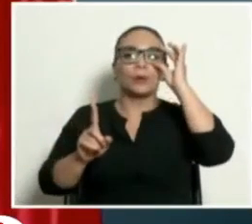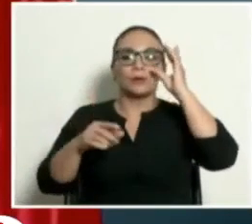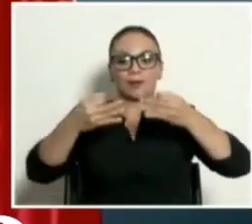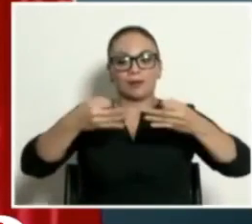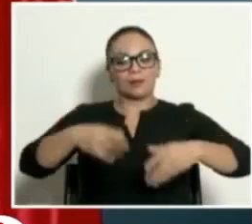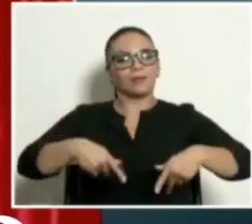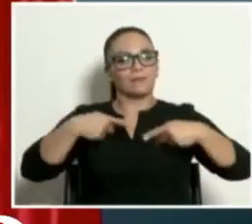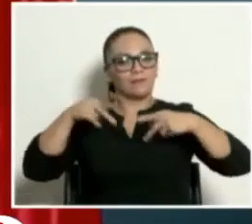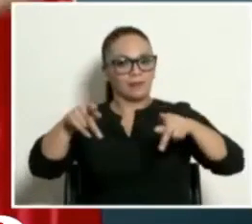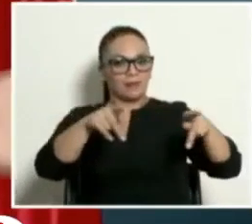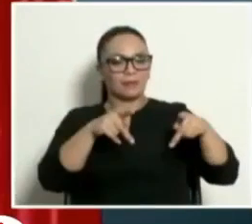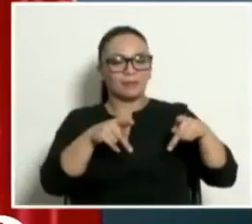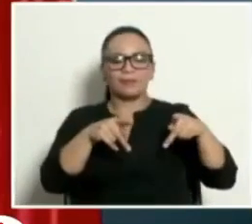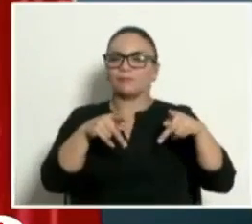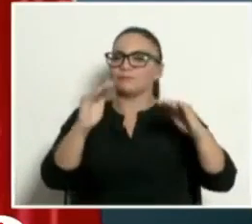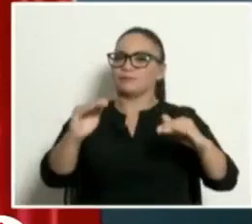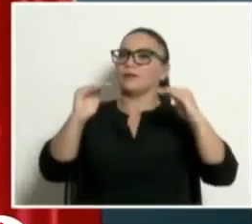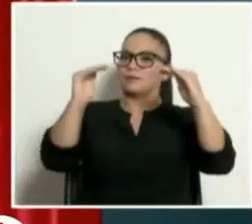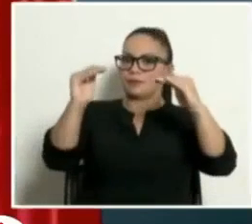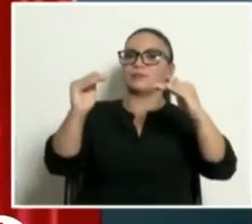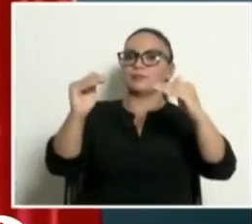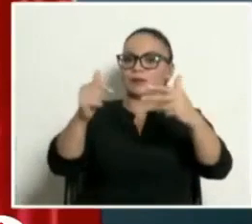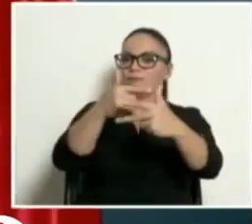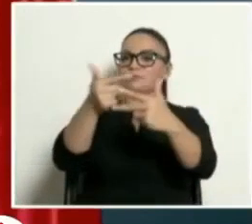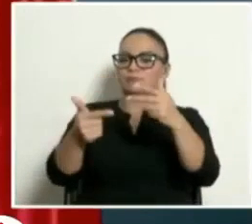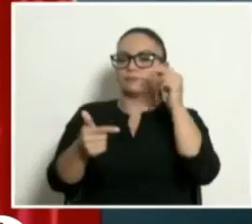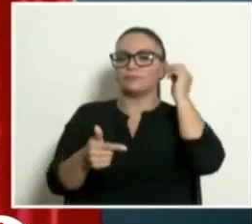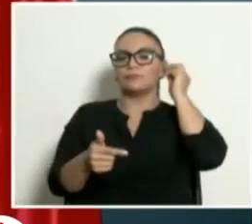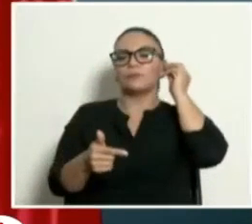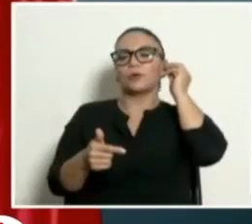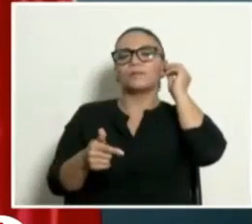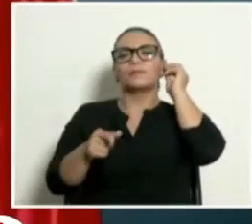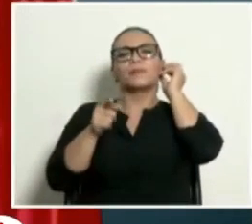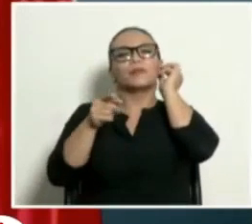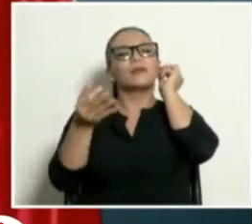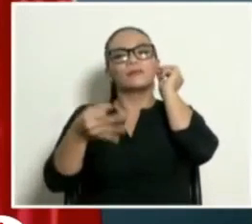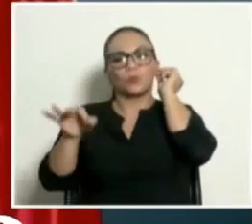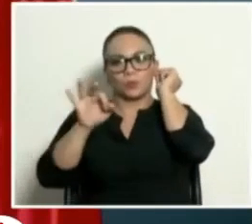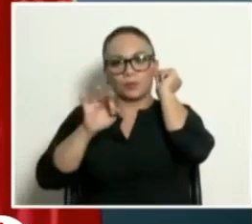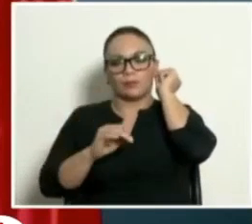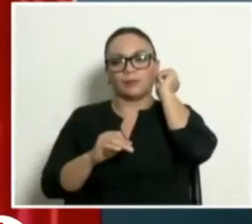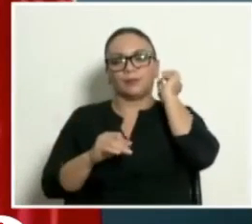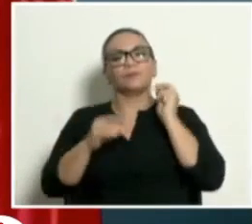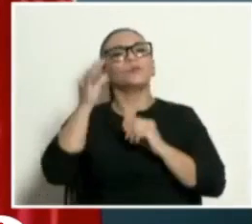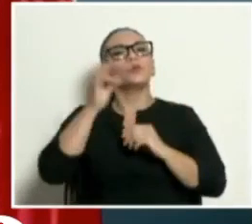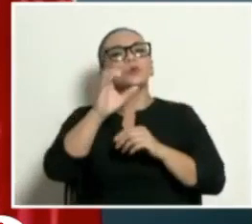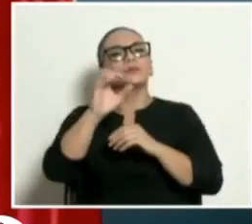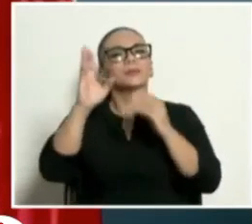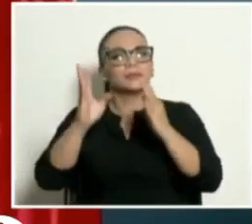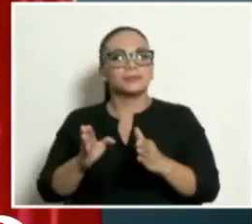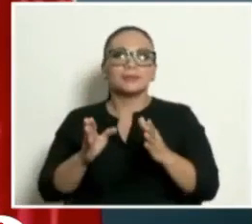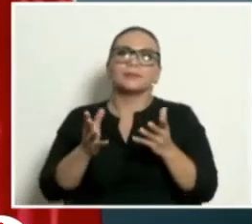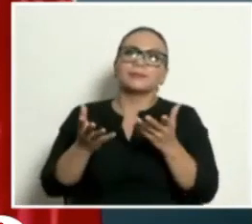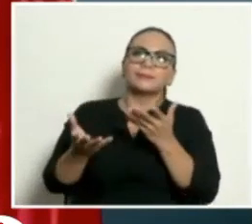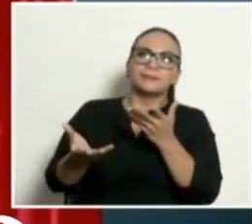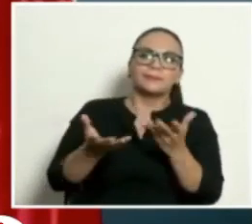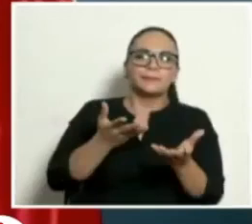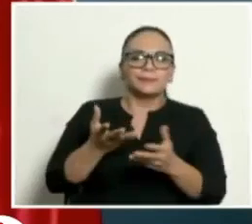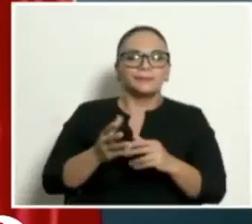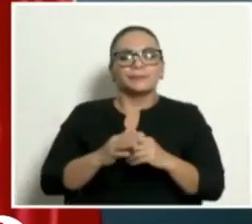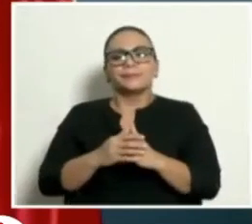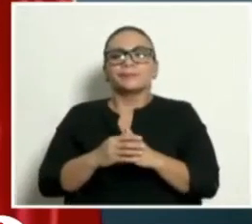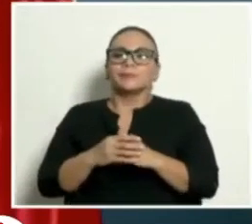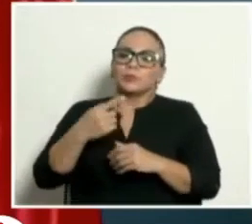de la gente es altísima en ambos lados. ¿Qué entra aquí? Yo creo que los costarricenses se nos fue la mano